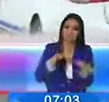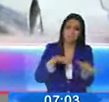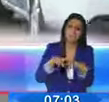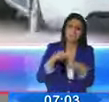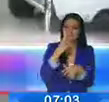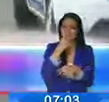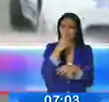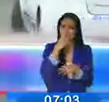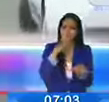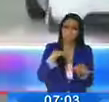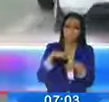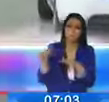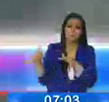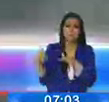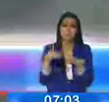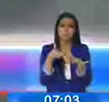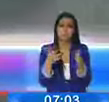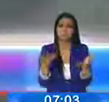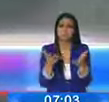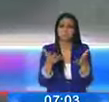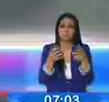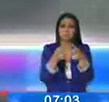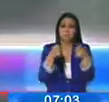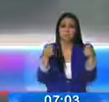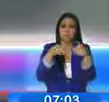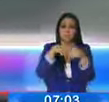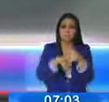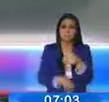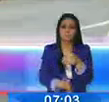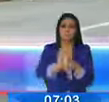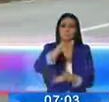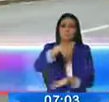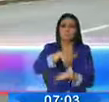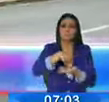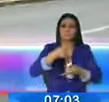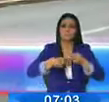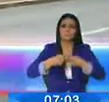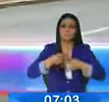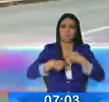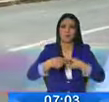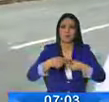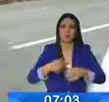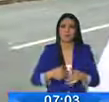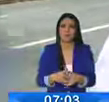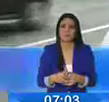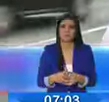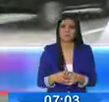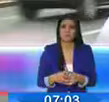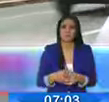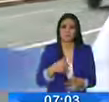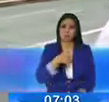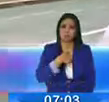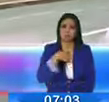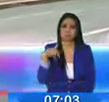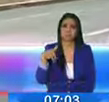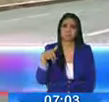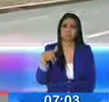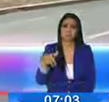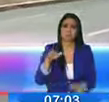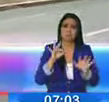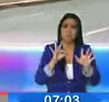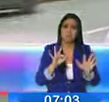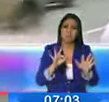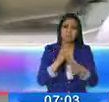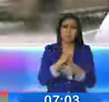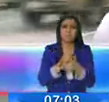movimiento era en las inmediaciones de una puerta de ingreso a un centro comercial pasaba georg a salas 8 845